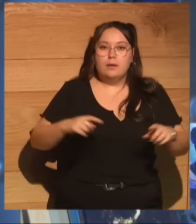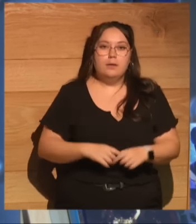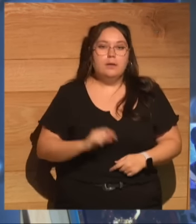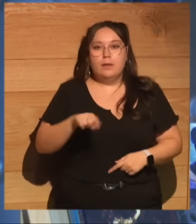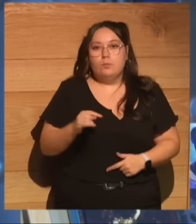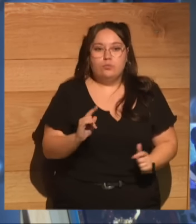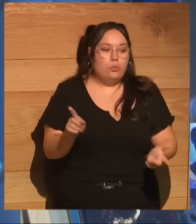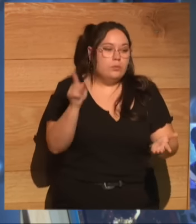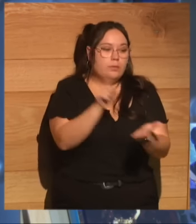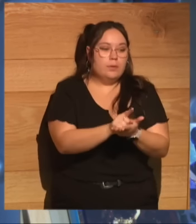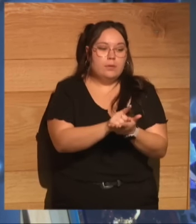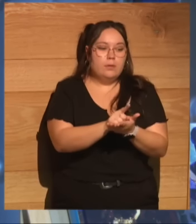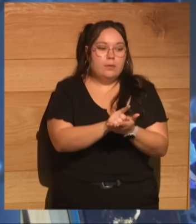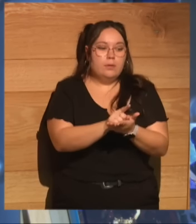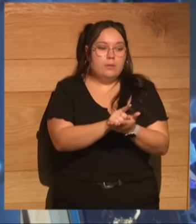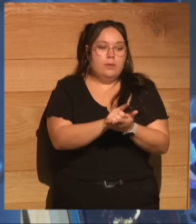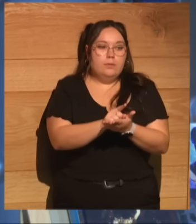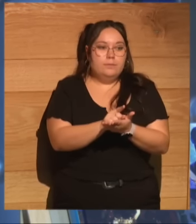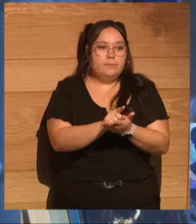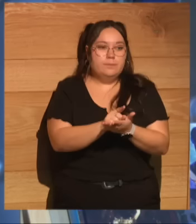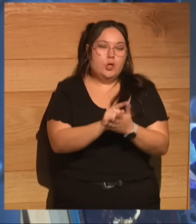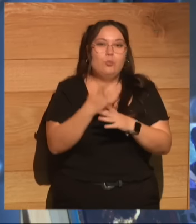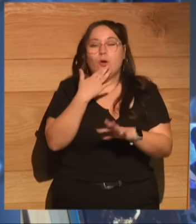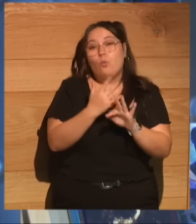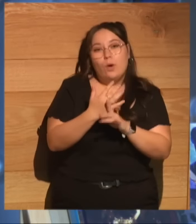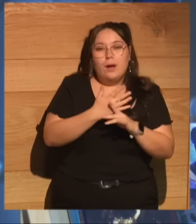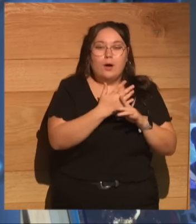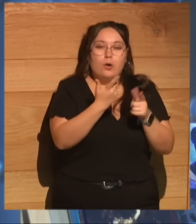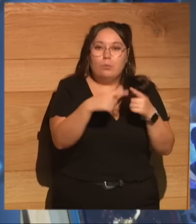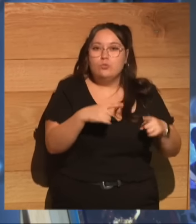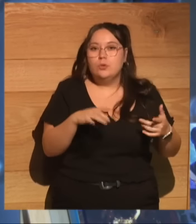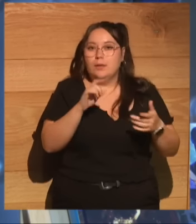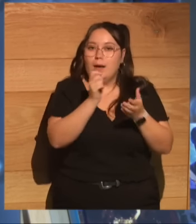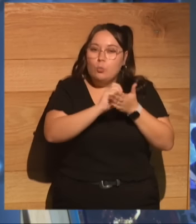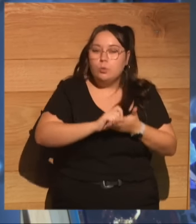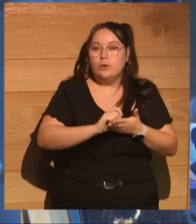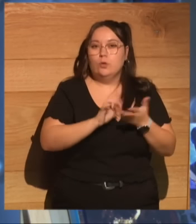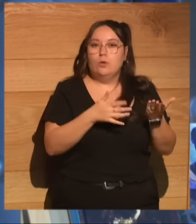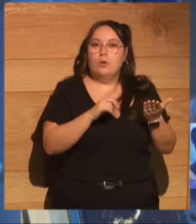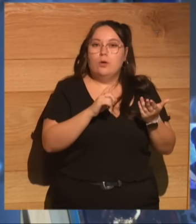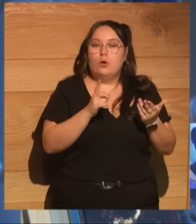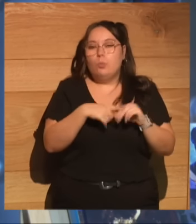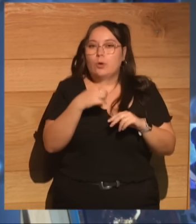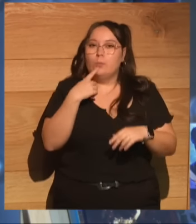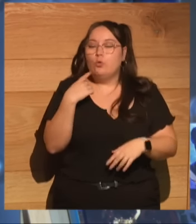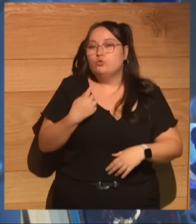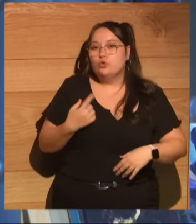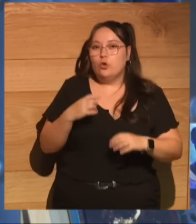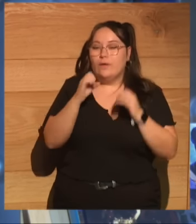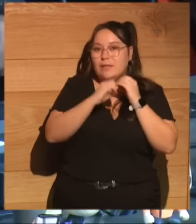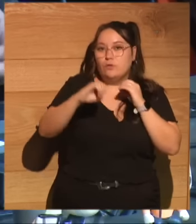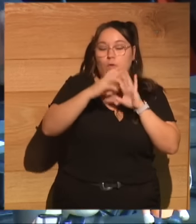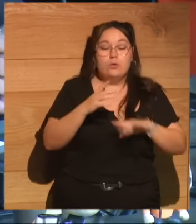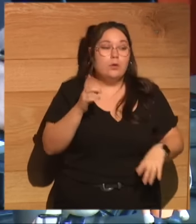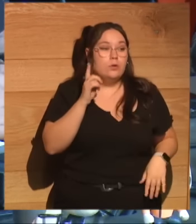vuelve a ponerse juguetón o vuelve a ponerse Hay un solo de rítmico. Saxofón en un momento dado que